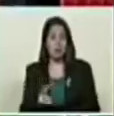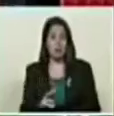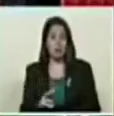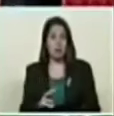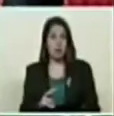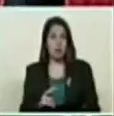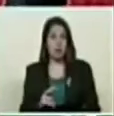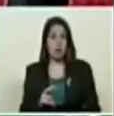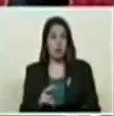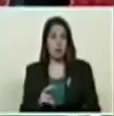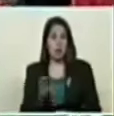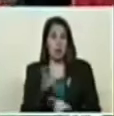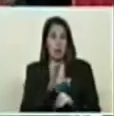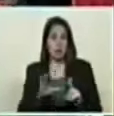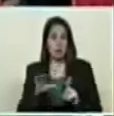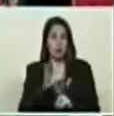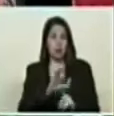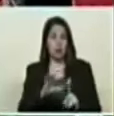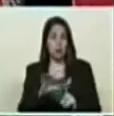La cultura.